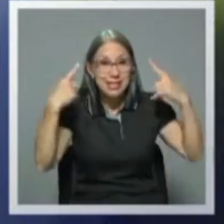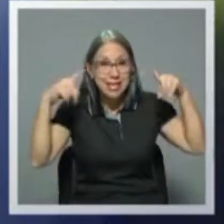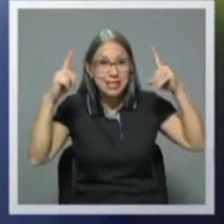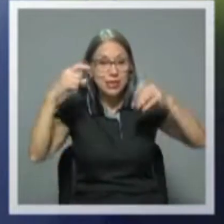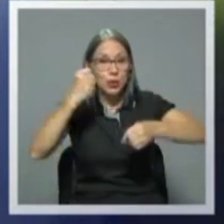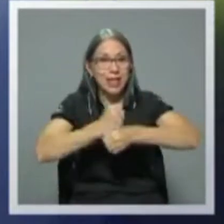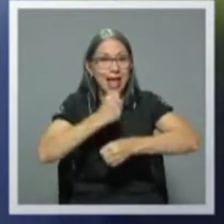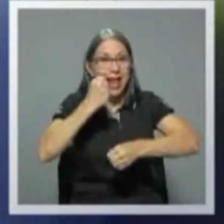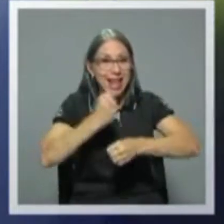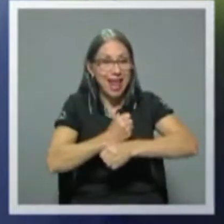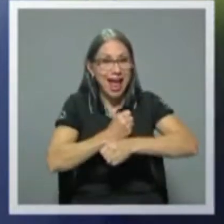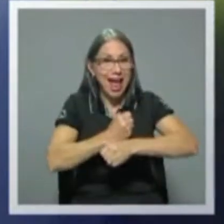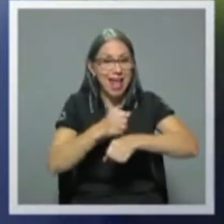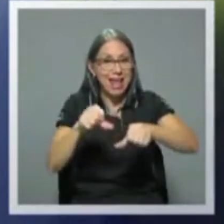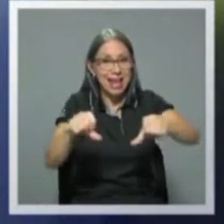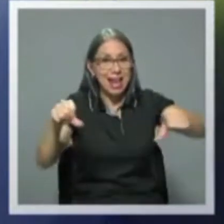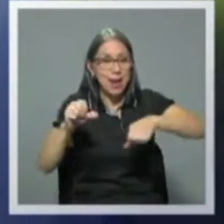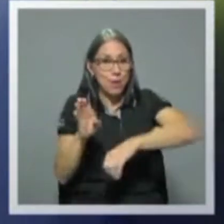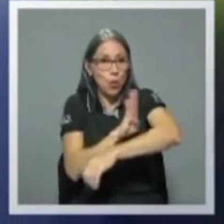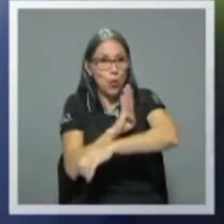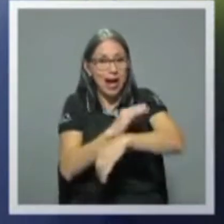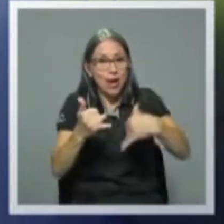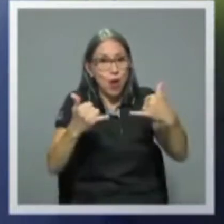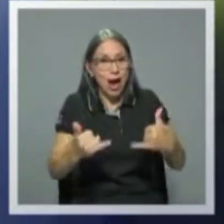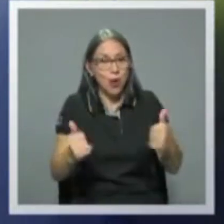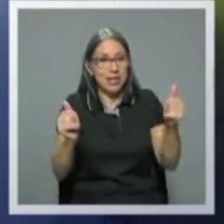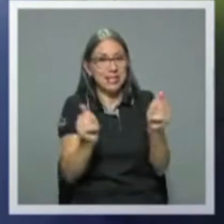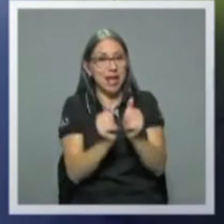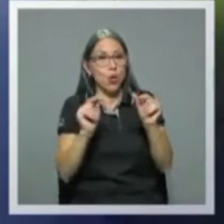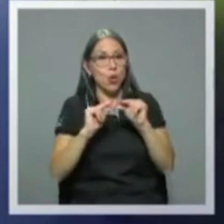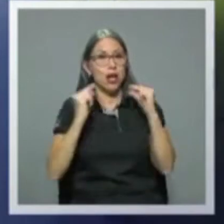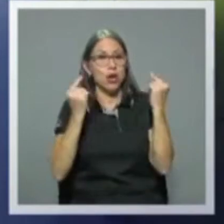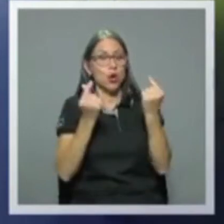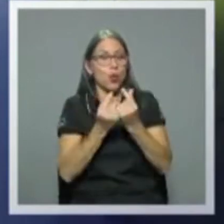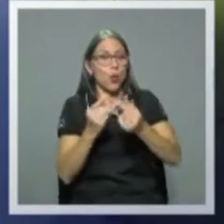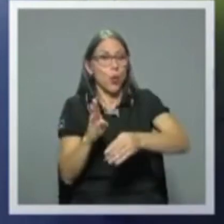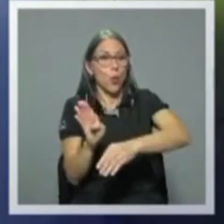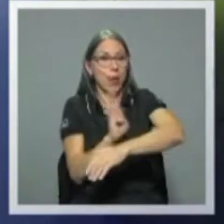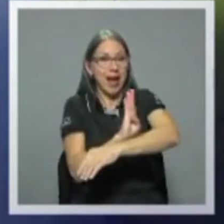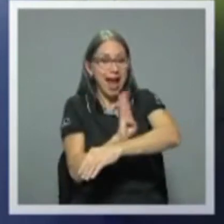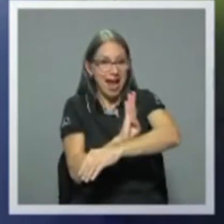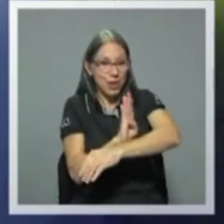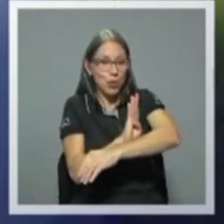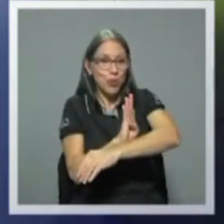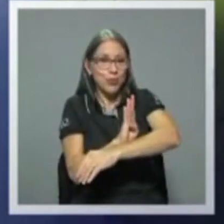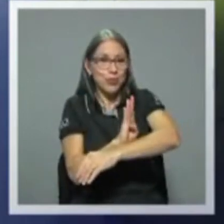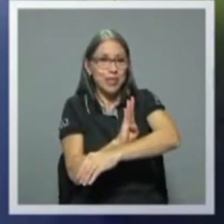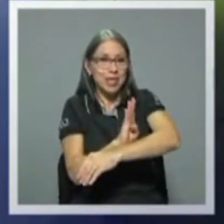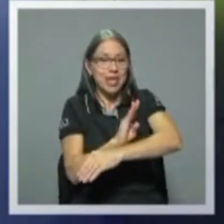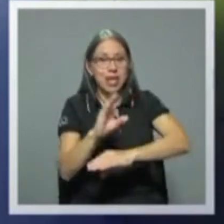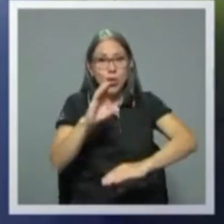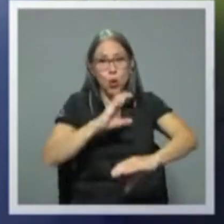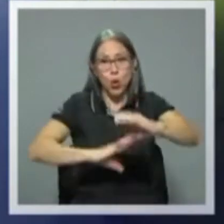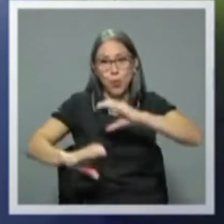el ámbito bancario, ahora está con el grupo bancario y